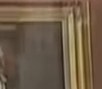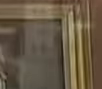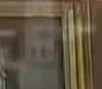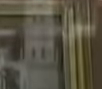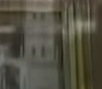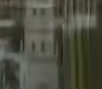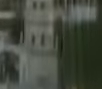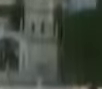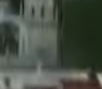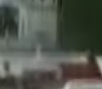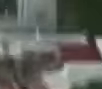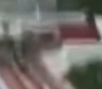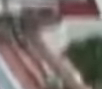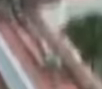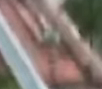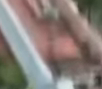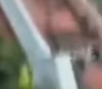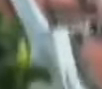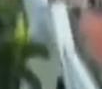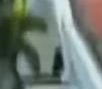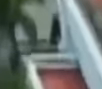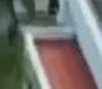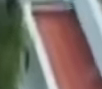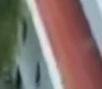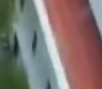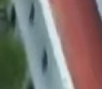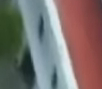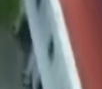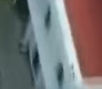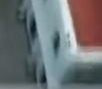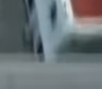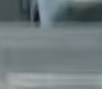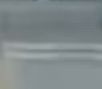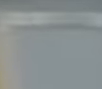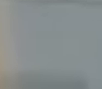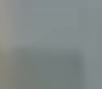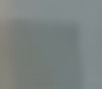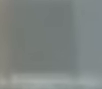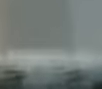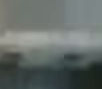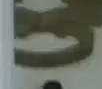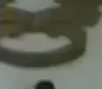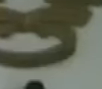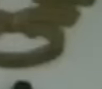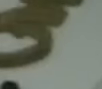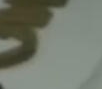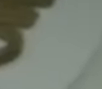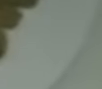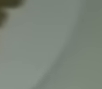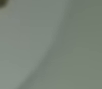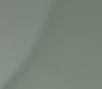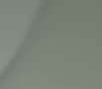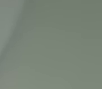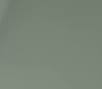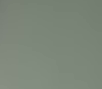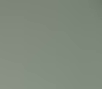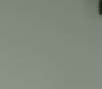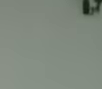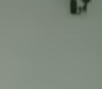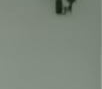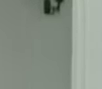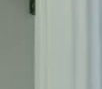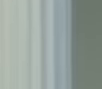Rivas, Sucre, Barrio Adentro y la Gran Misión Vivienda Venezuela. También un decreto mediante el cual se designó una alta